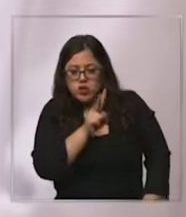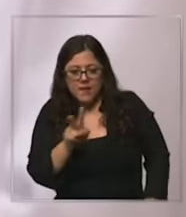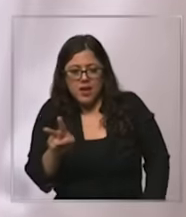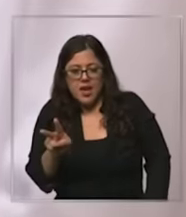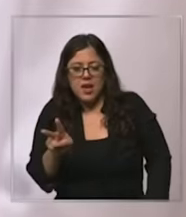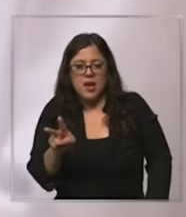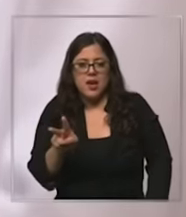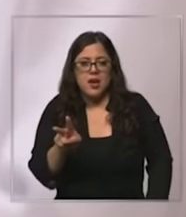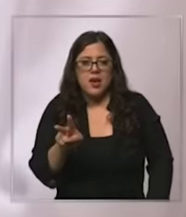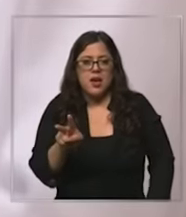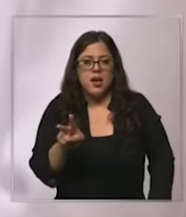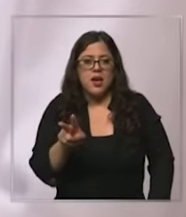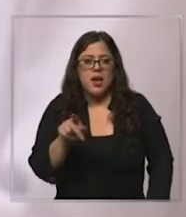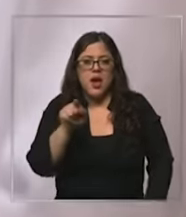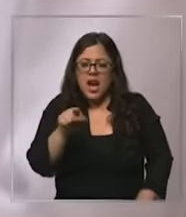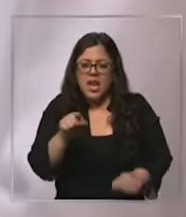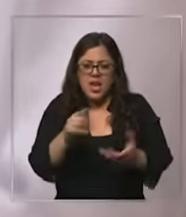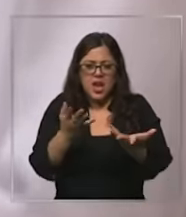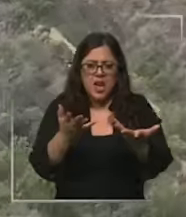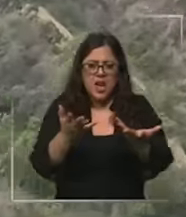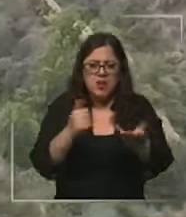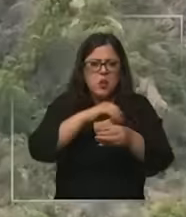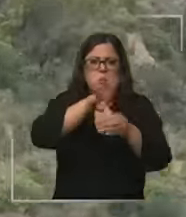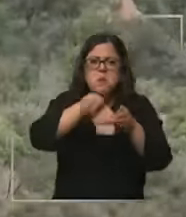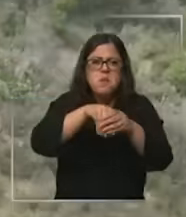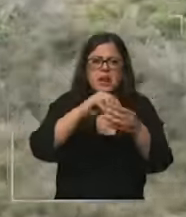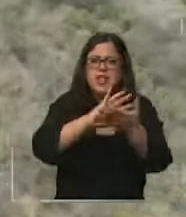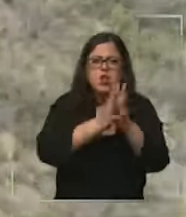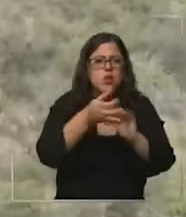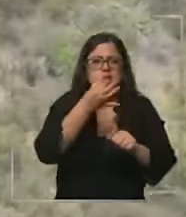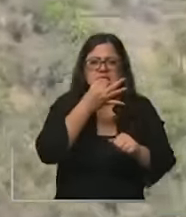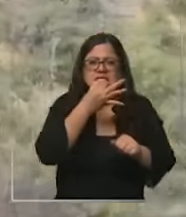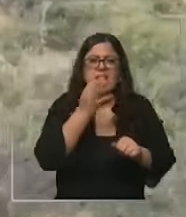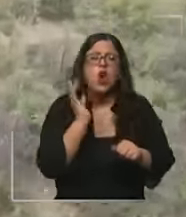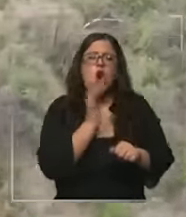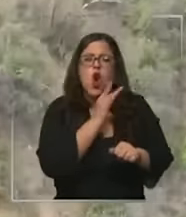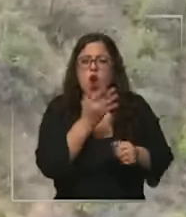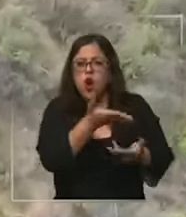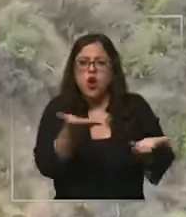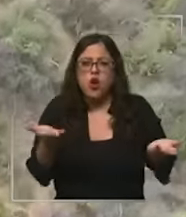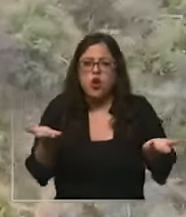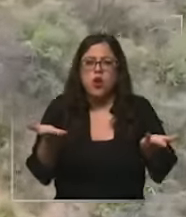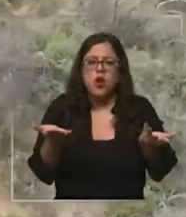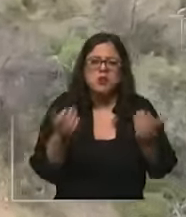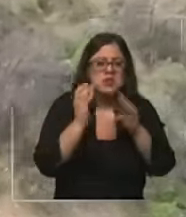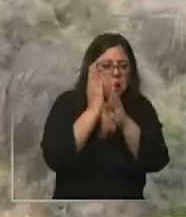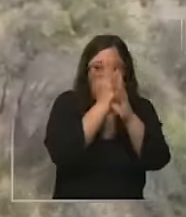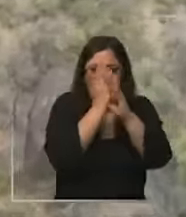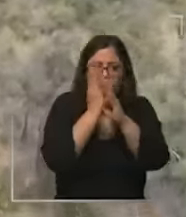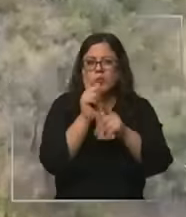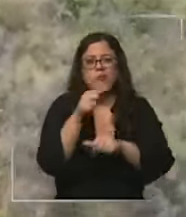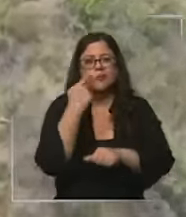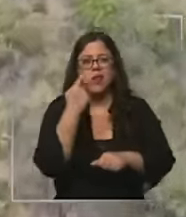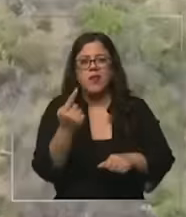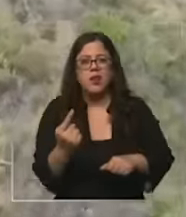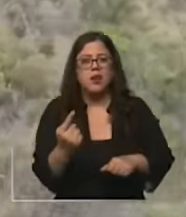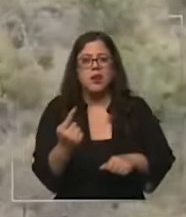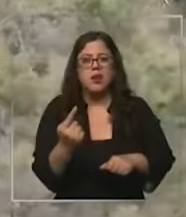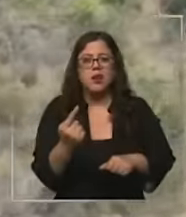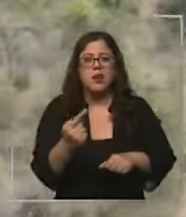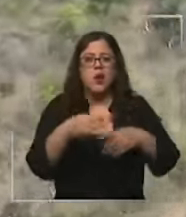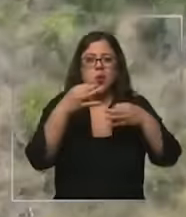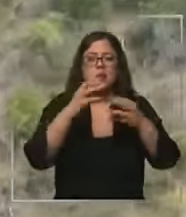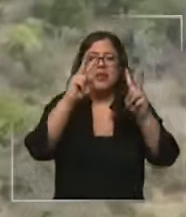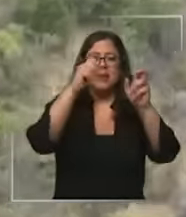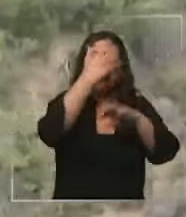ve absolutamente integrado al paisaje. Entonces queda muy camuflado, podríamos decir, dentro, entre medio